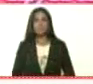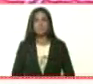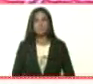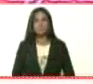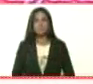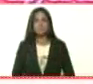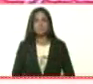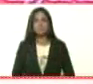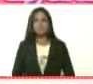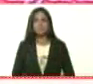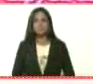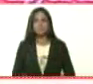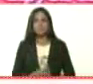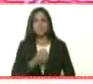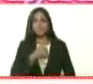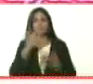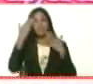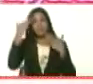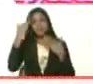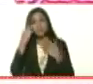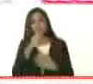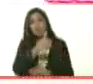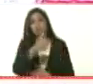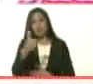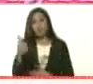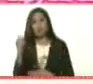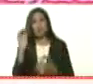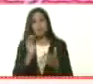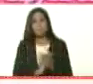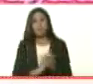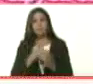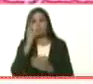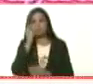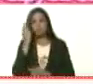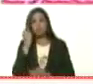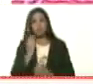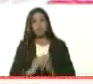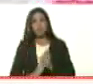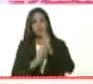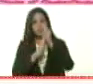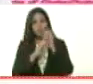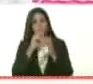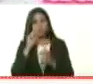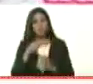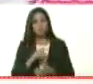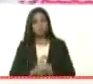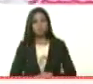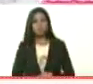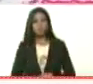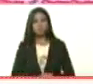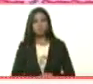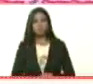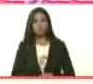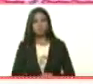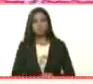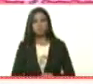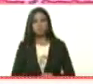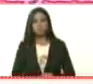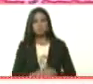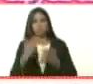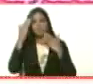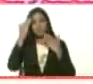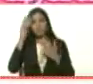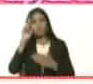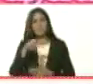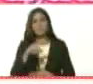Mi saludo, camaradas, compañeros, miembros de la dirección. Saludo también a